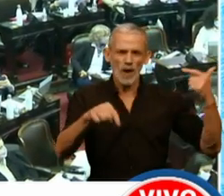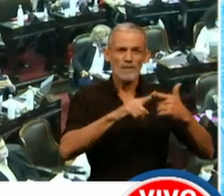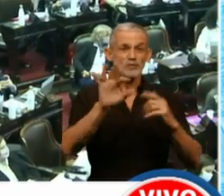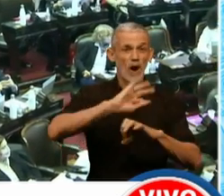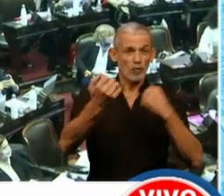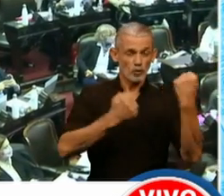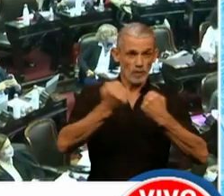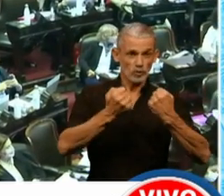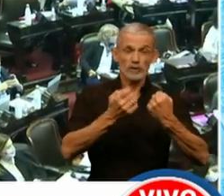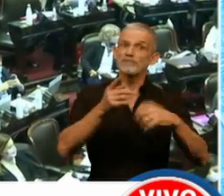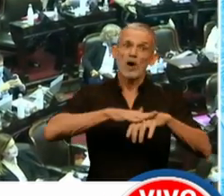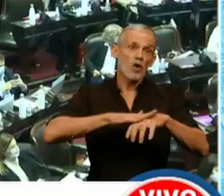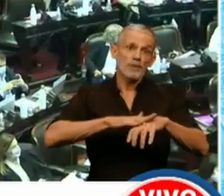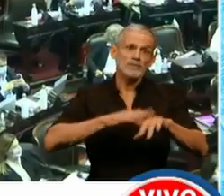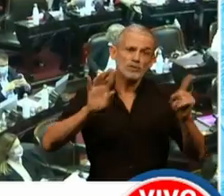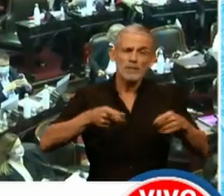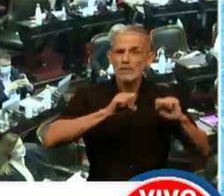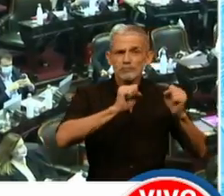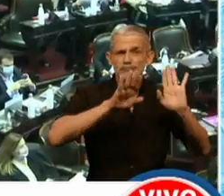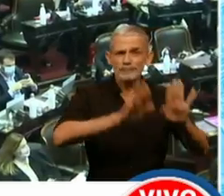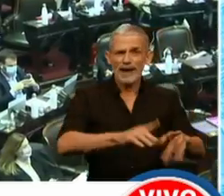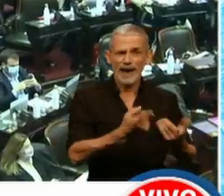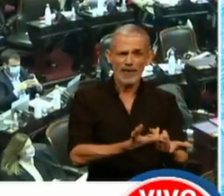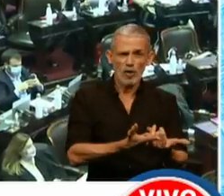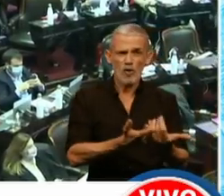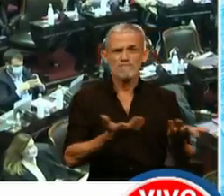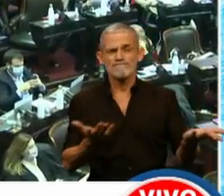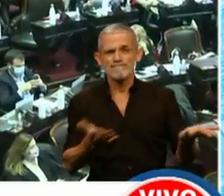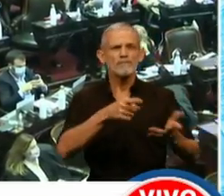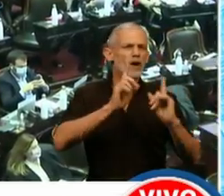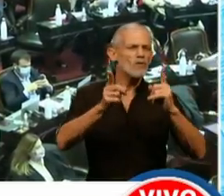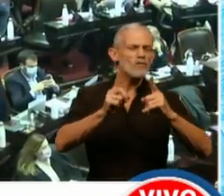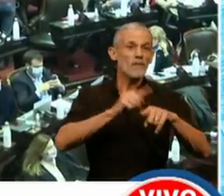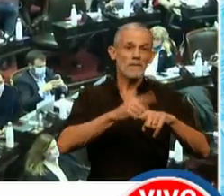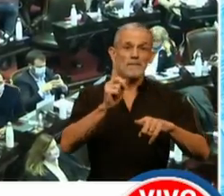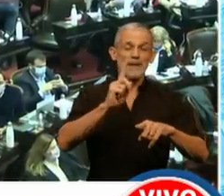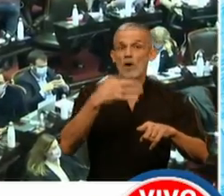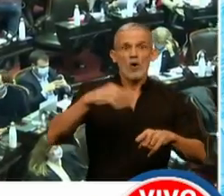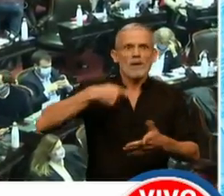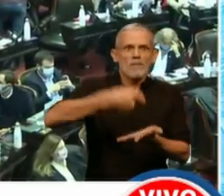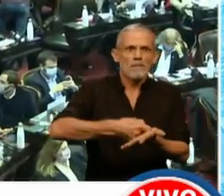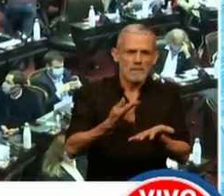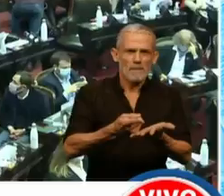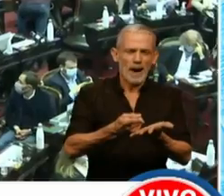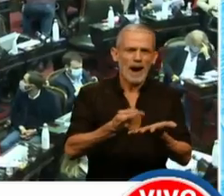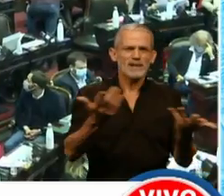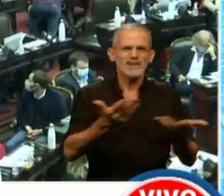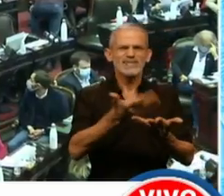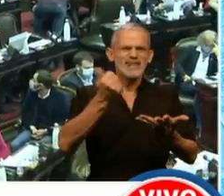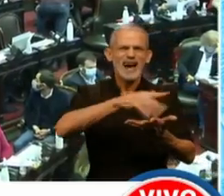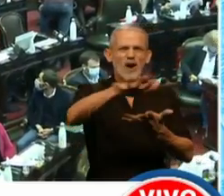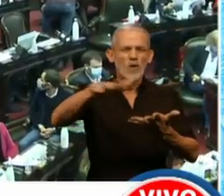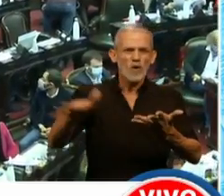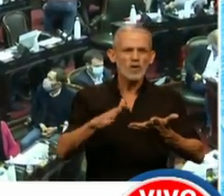este compromiso también queda congelado y sigue vigente la obligación de eliminar la extraña jurisdicción